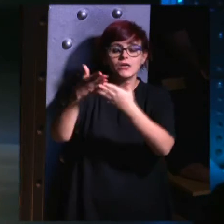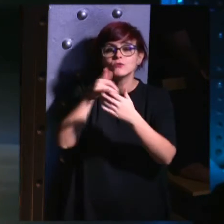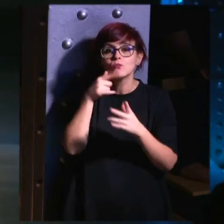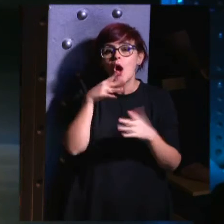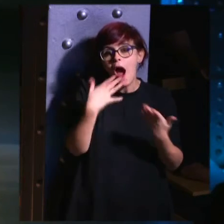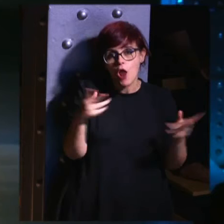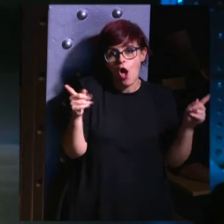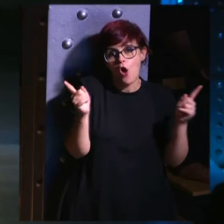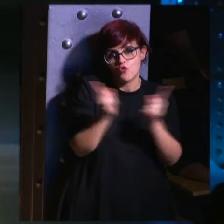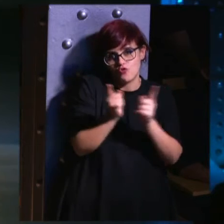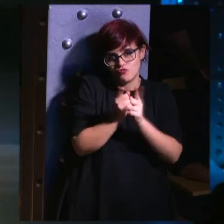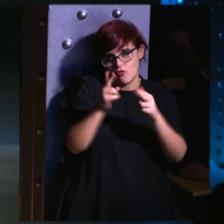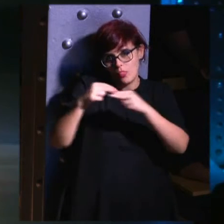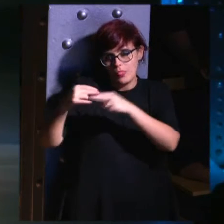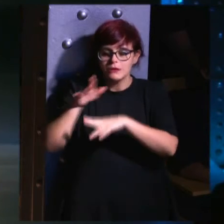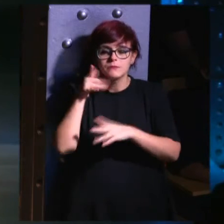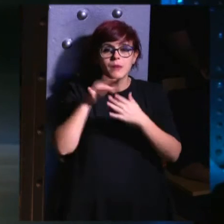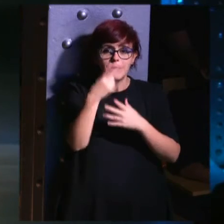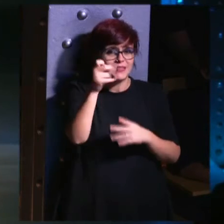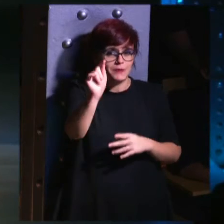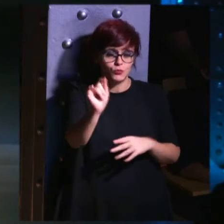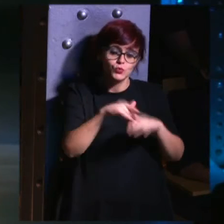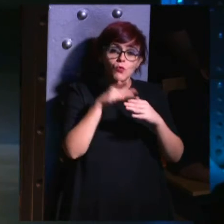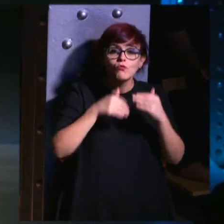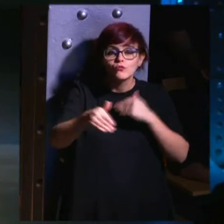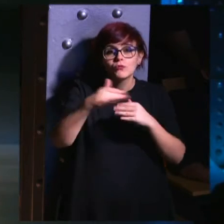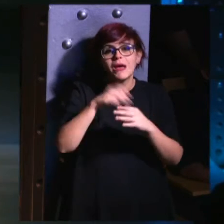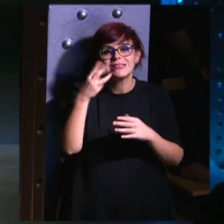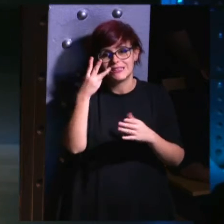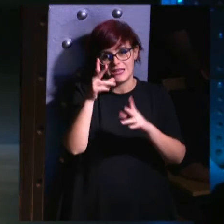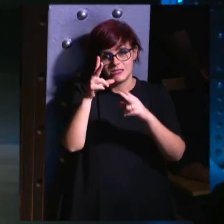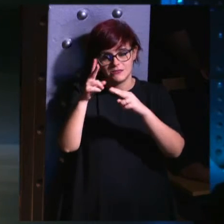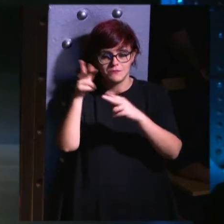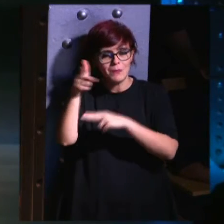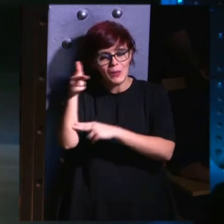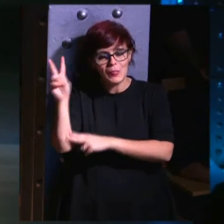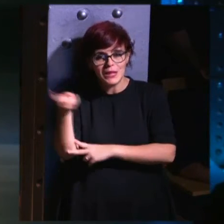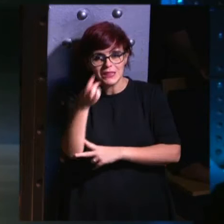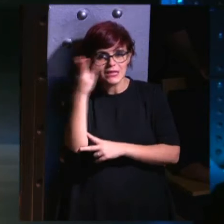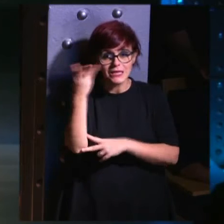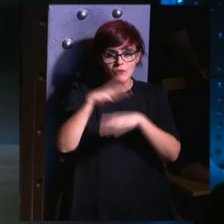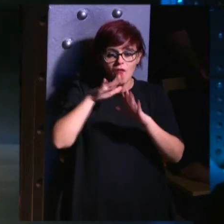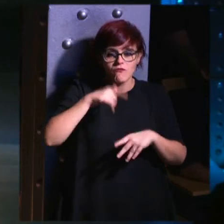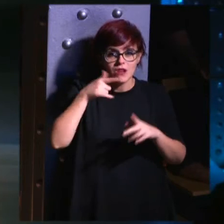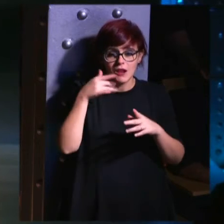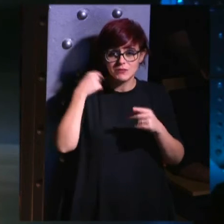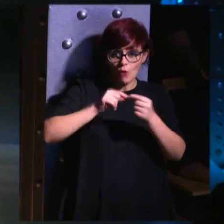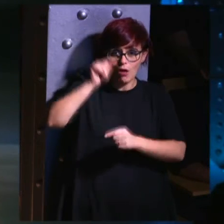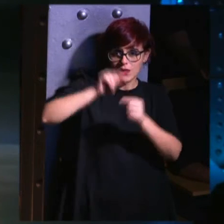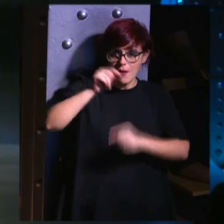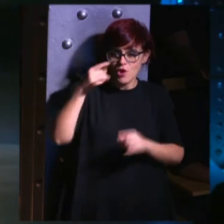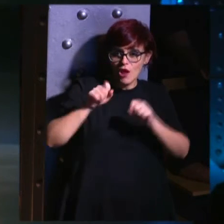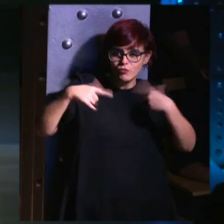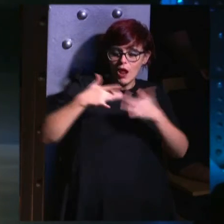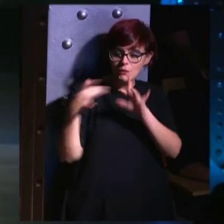me estás trabajando en el primero. Es un cortometraje de 20 minutos en el cual vas a estar completamente inmerso con estos personajes a tamaño natural, interactuando